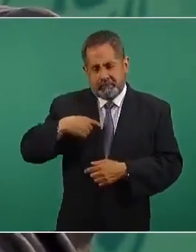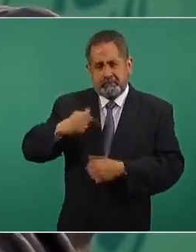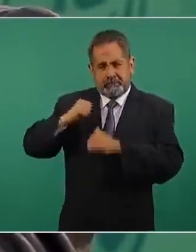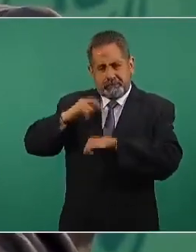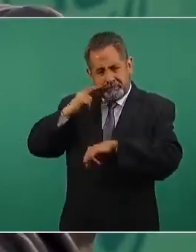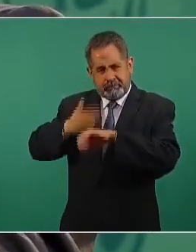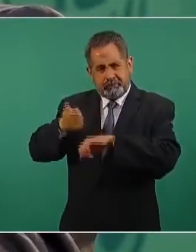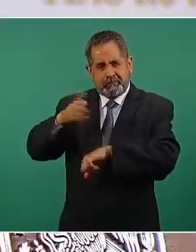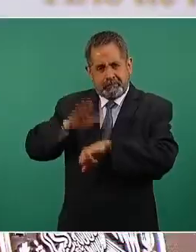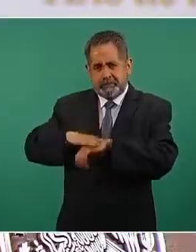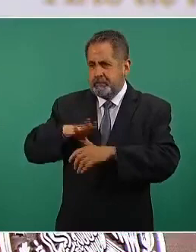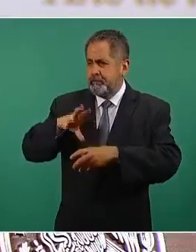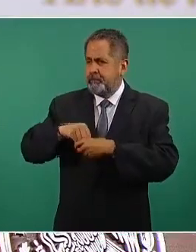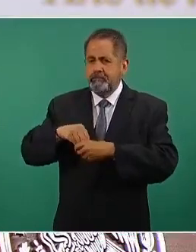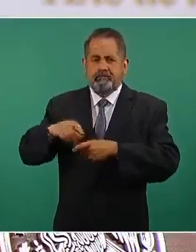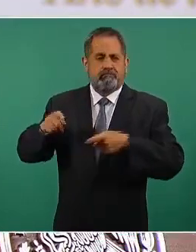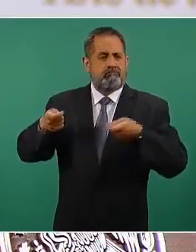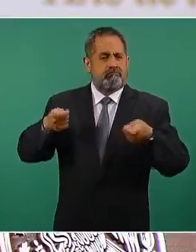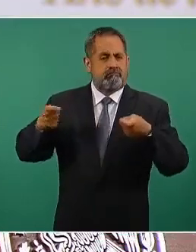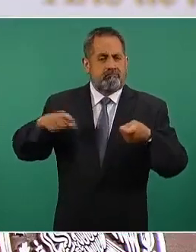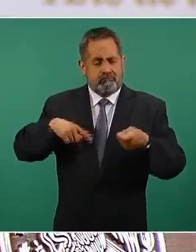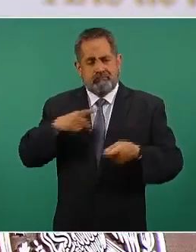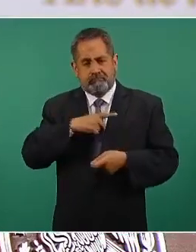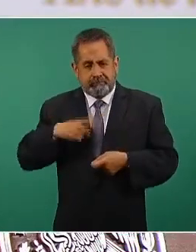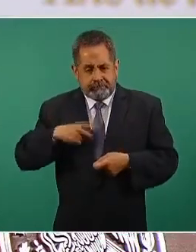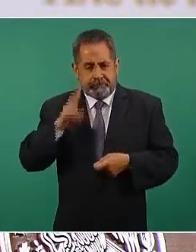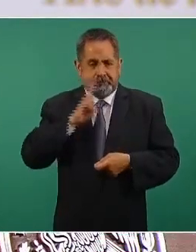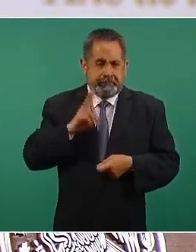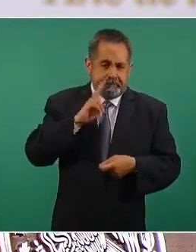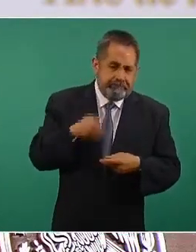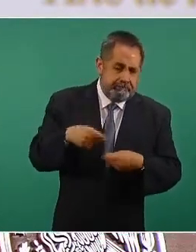el responsable del Estado mexicano, yo tengo que